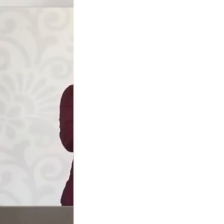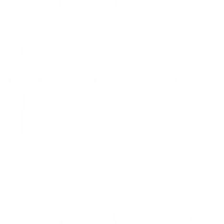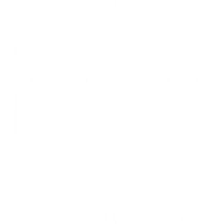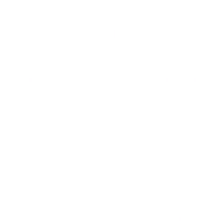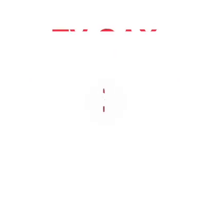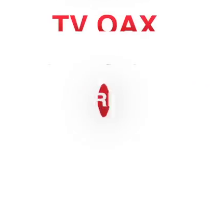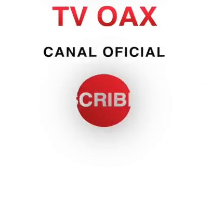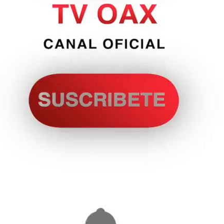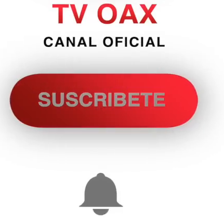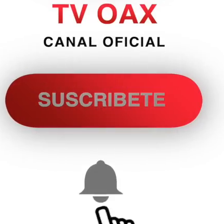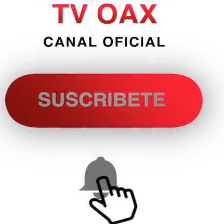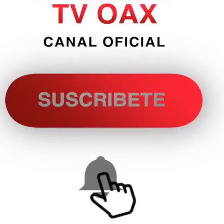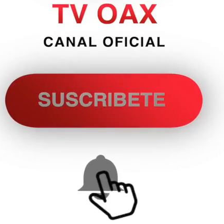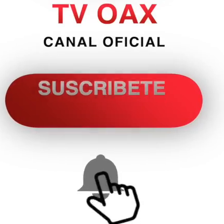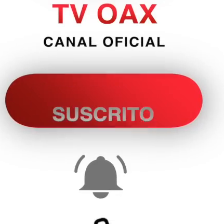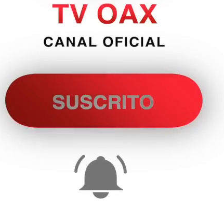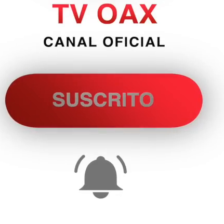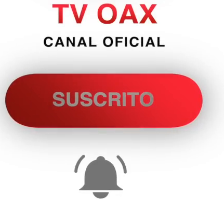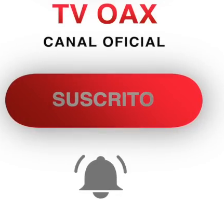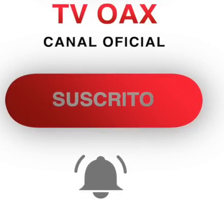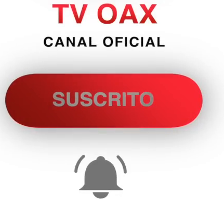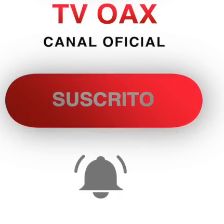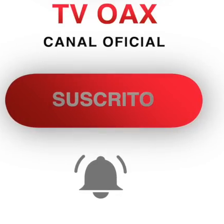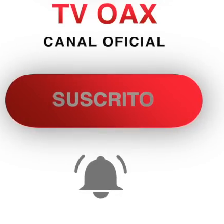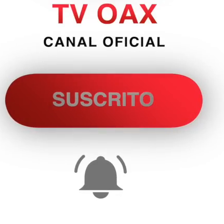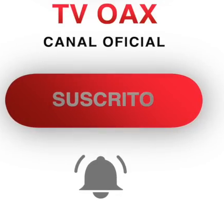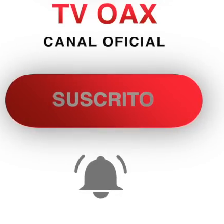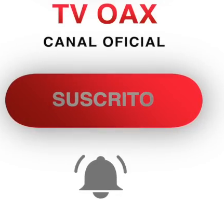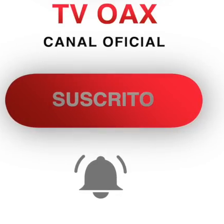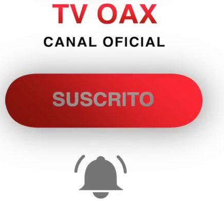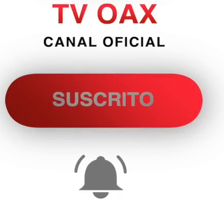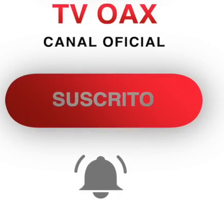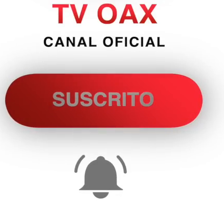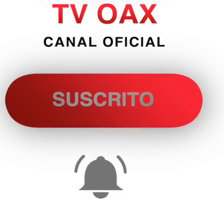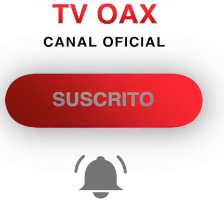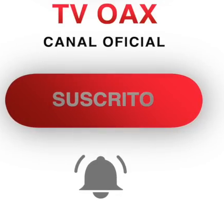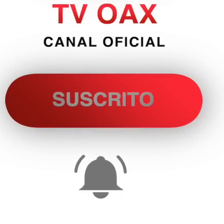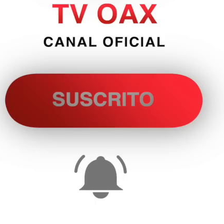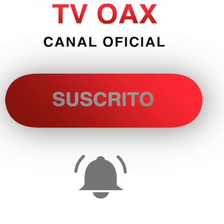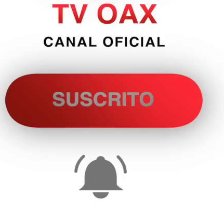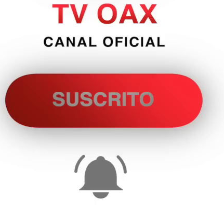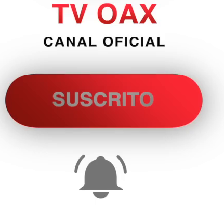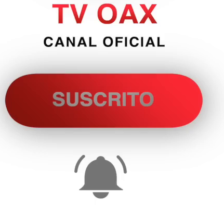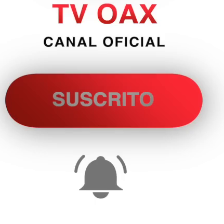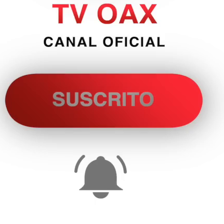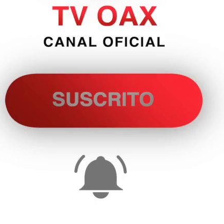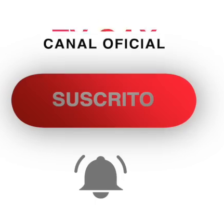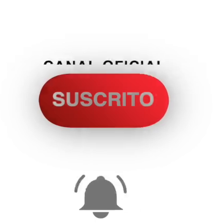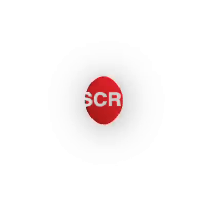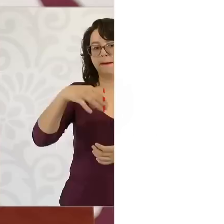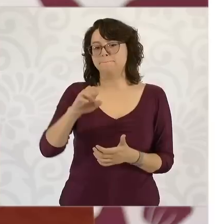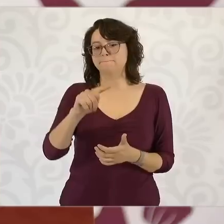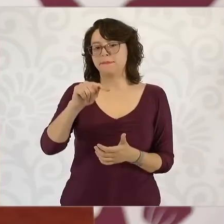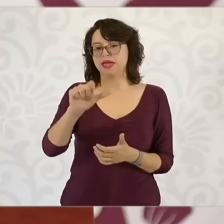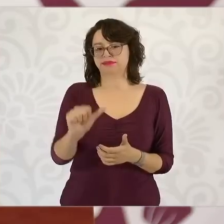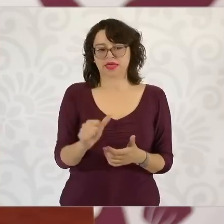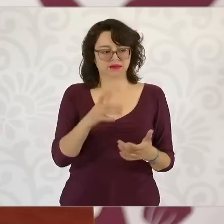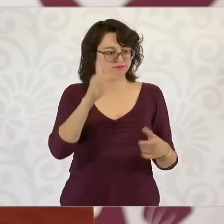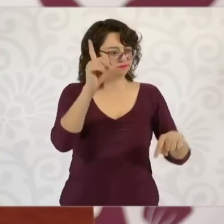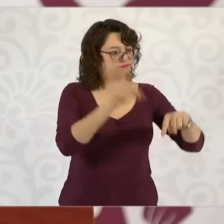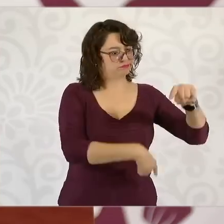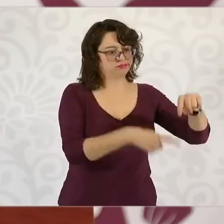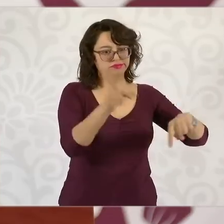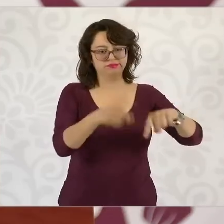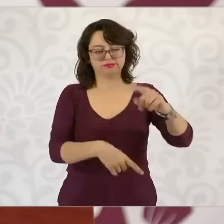destruido 896 laboratorios clandestinos y áreas de concentración para la elaboración de metanfetaminas. En estas acciones se han asegurado más